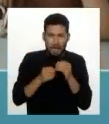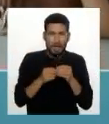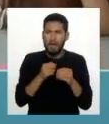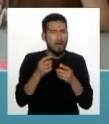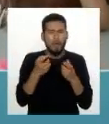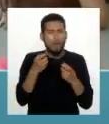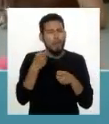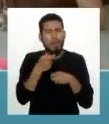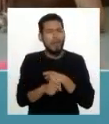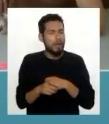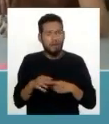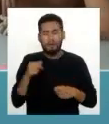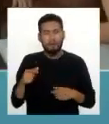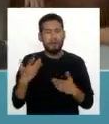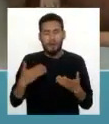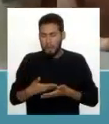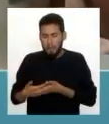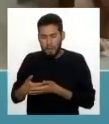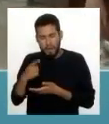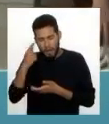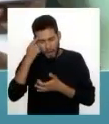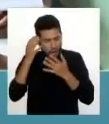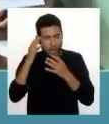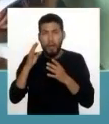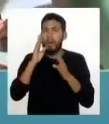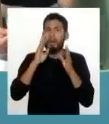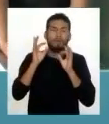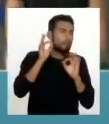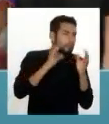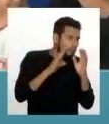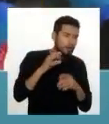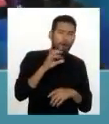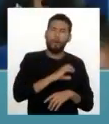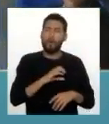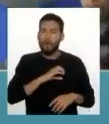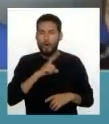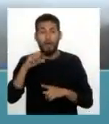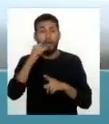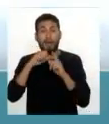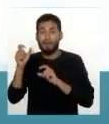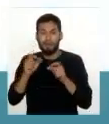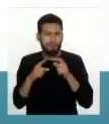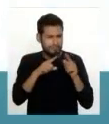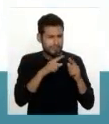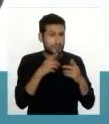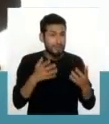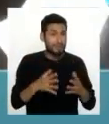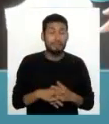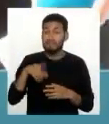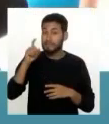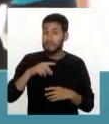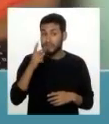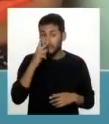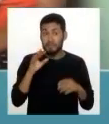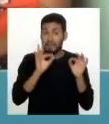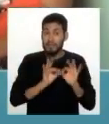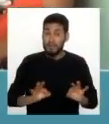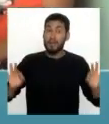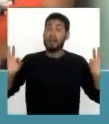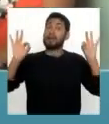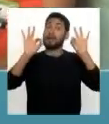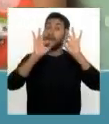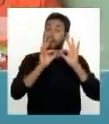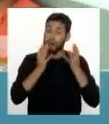qué va a repercutir en cómo se va a desarrollar en sus atenciones, en su comportamiento social y demás. Entonces creo que debemos ver la